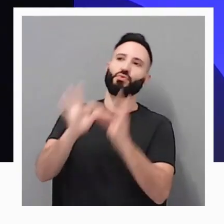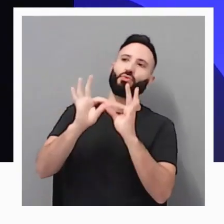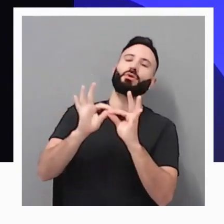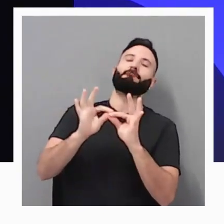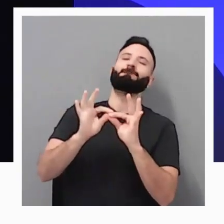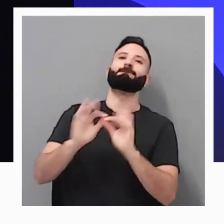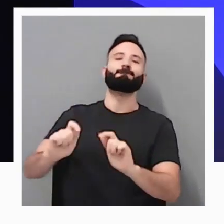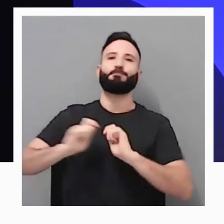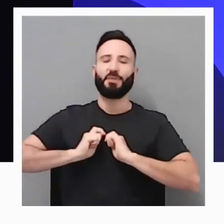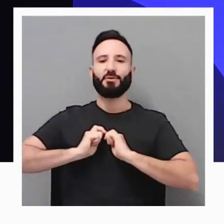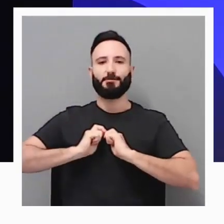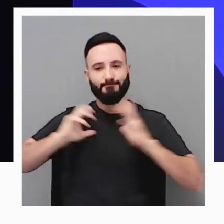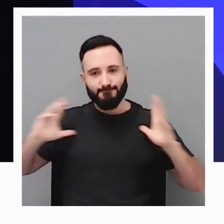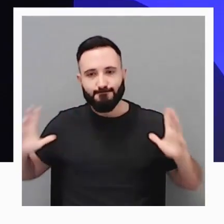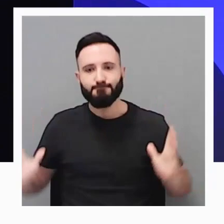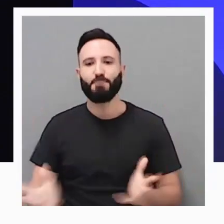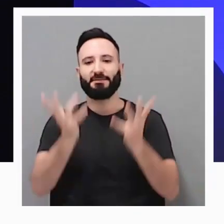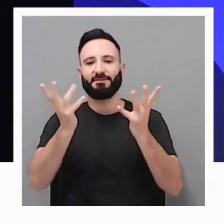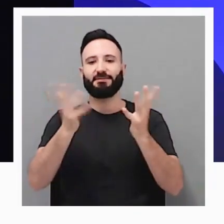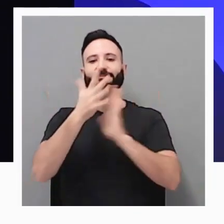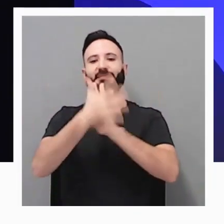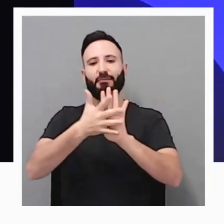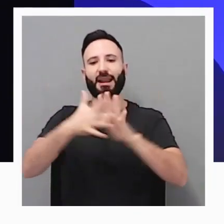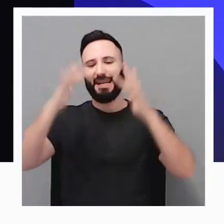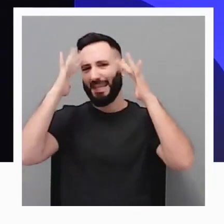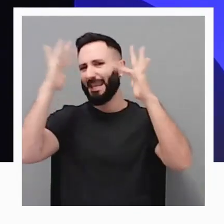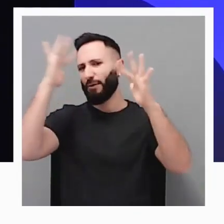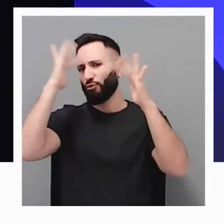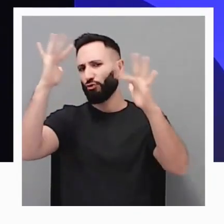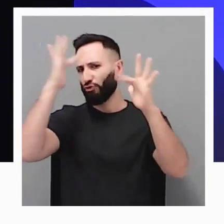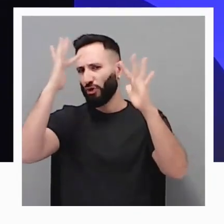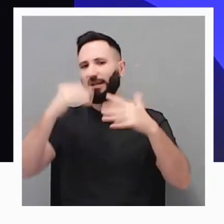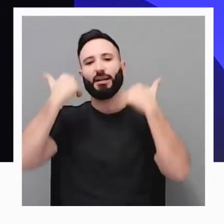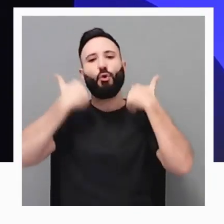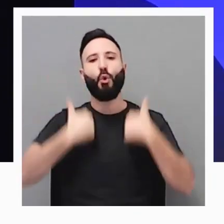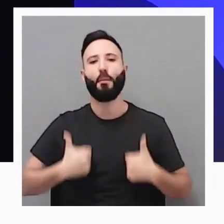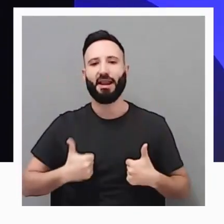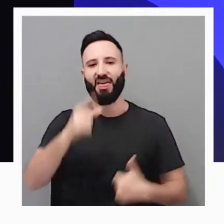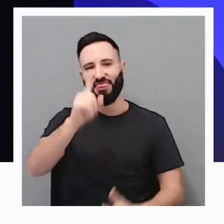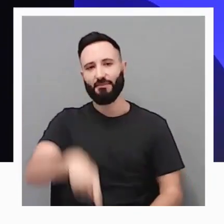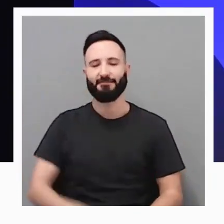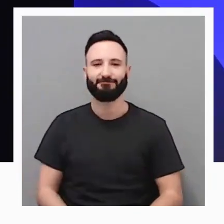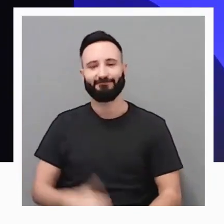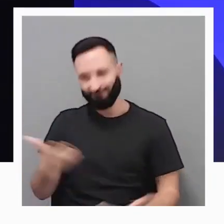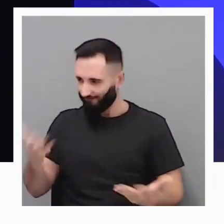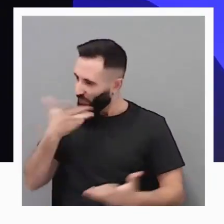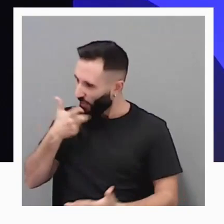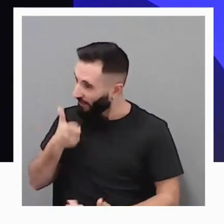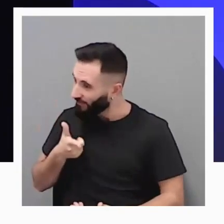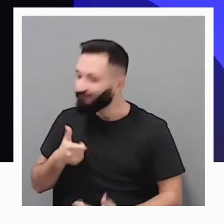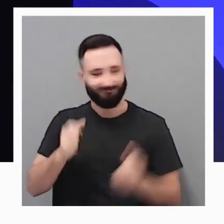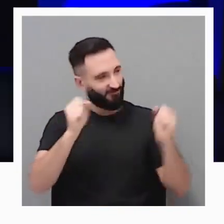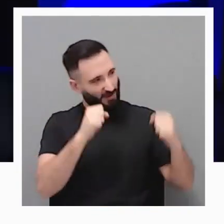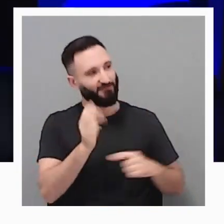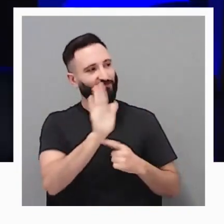nos impulsiona a hablar de emociones y de humanidad. Vamos a conocer? Vamos, gracias.